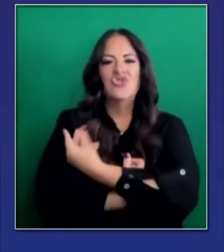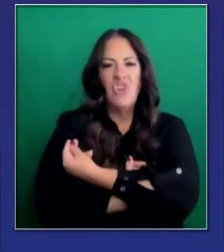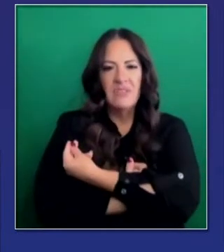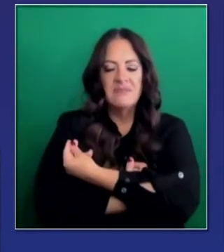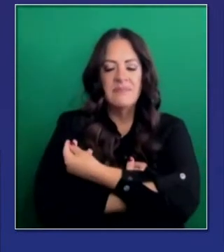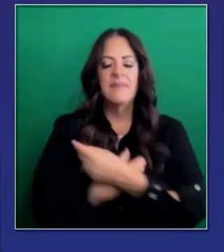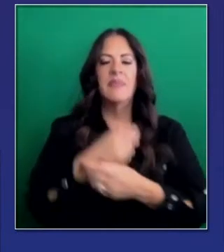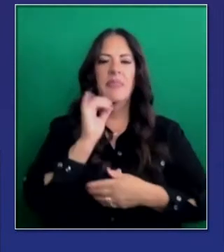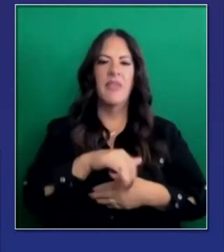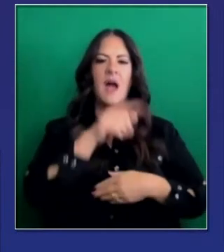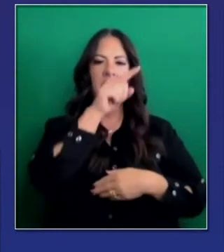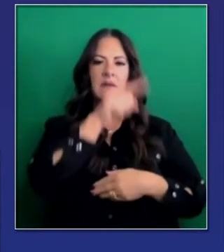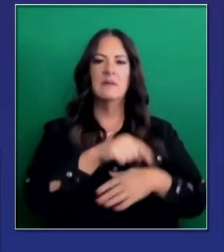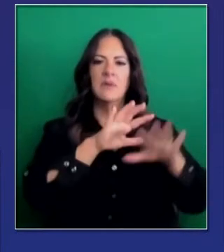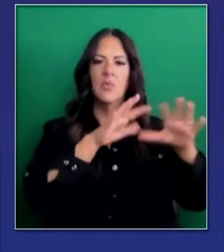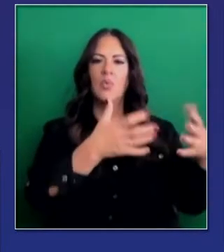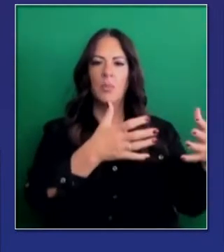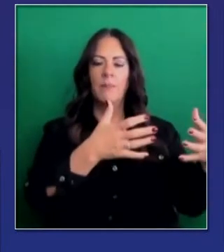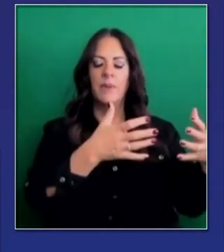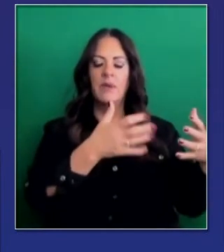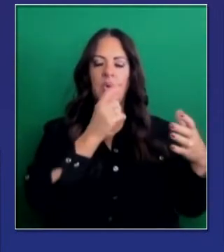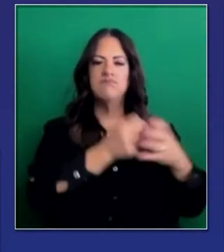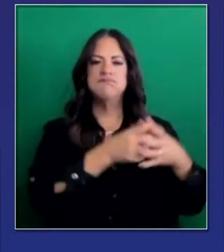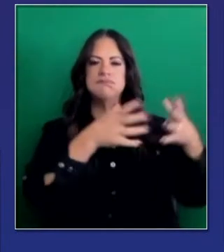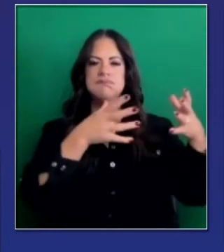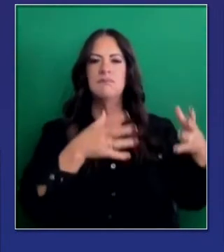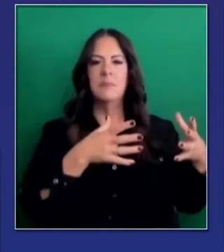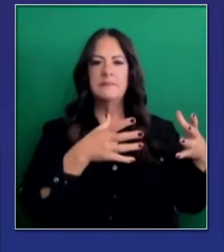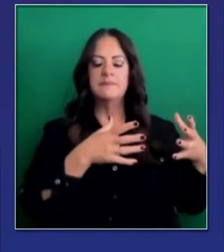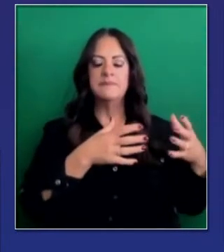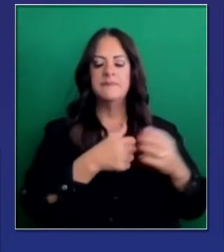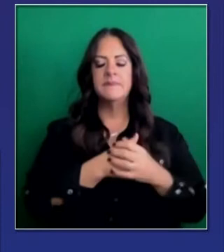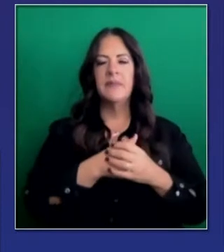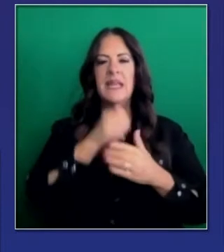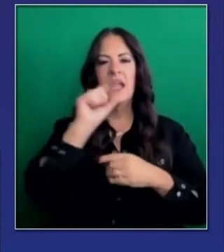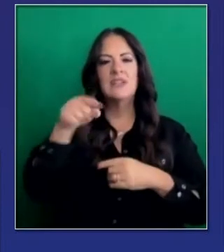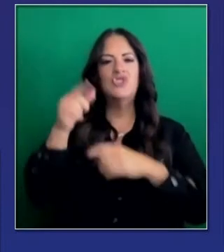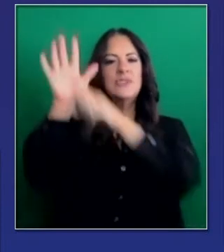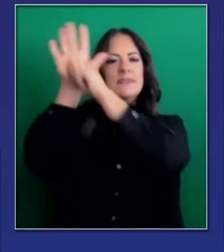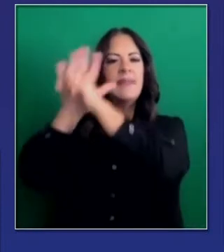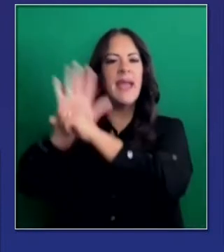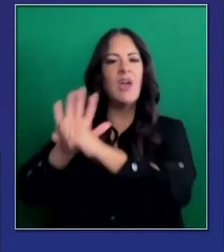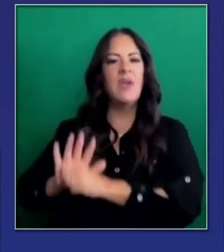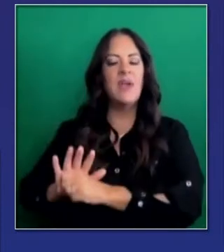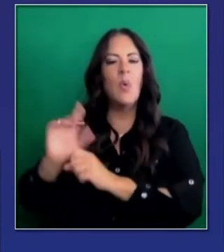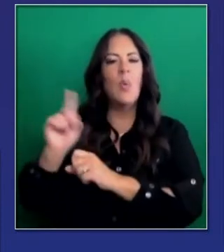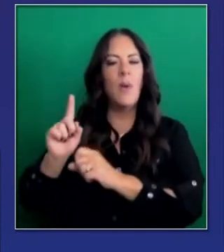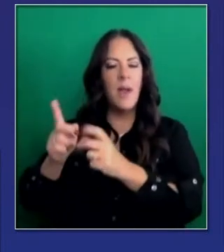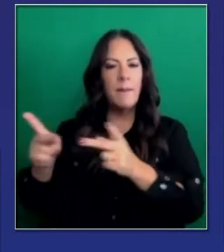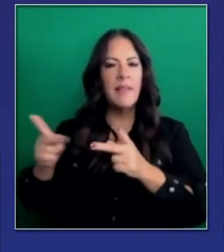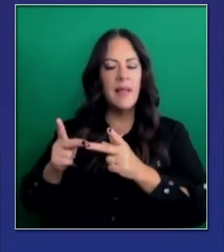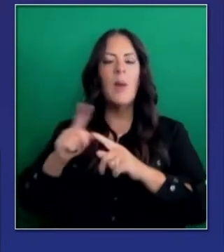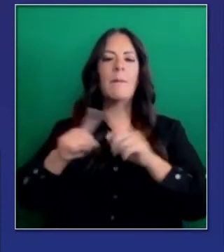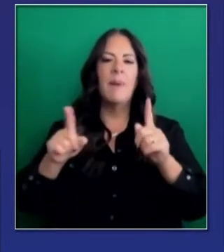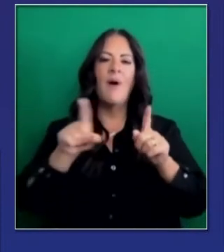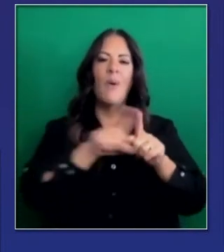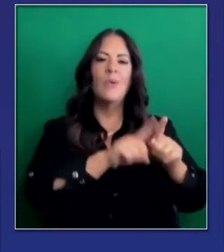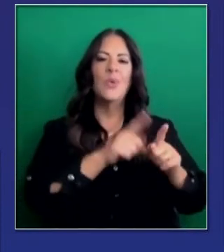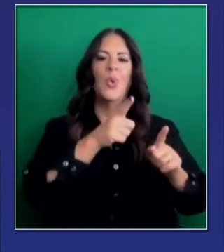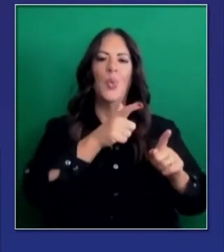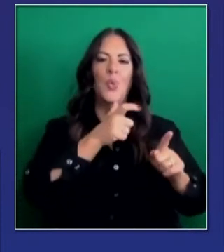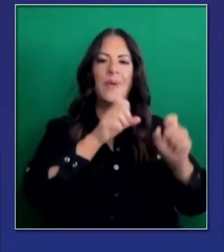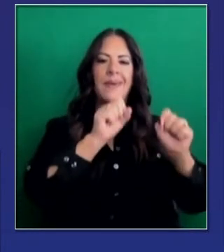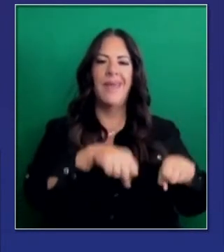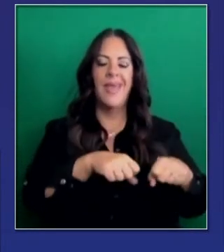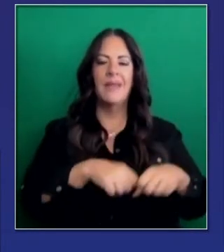de personas de grupos que sí pueden actualmente ser vacunados pueden ver que hay una gran un gran número de